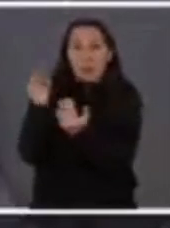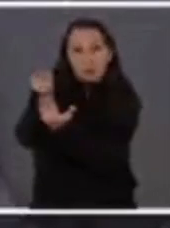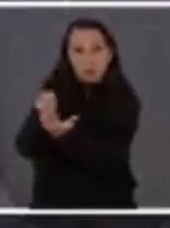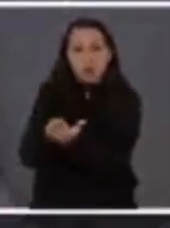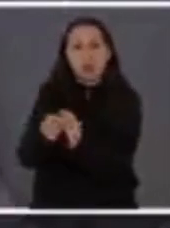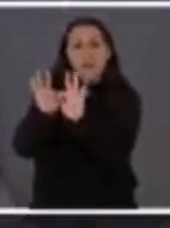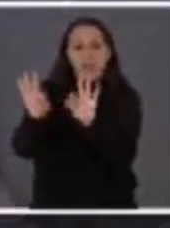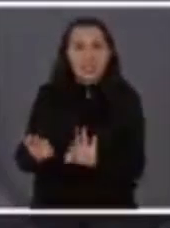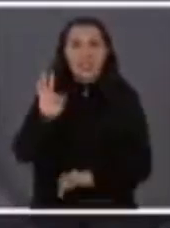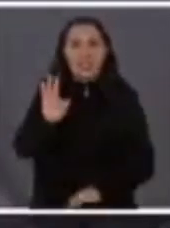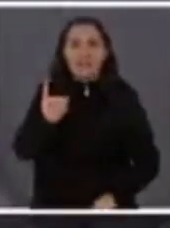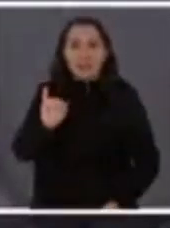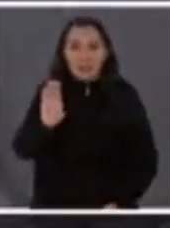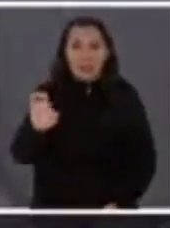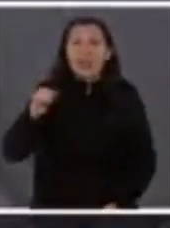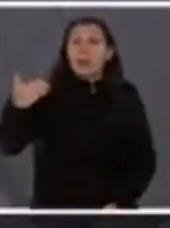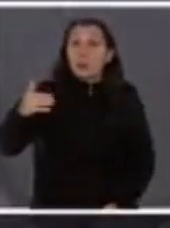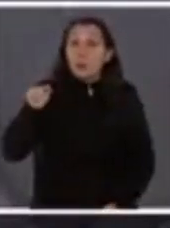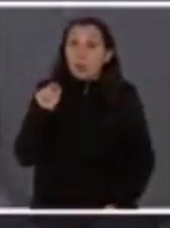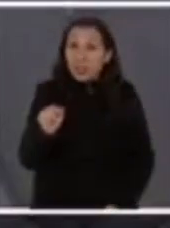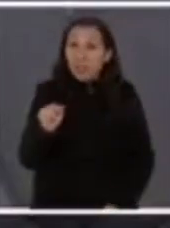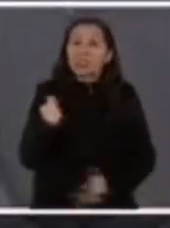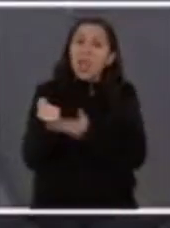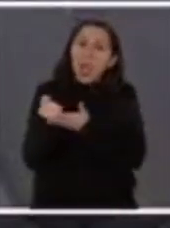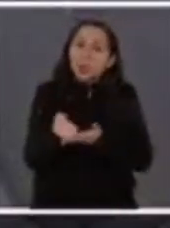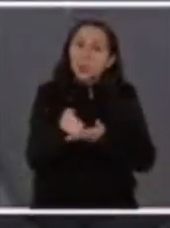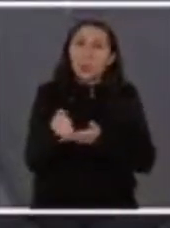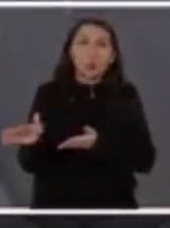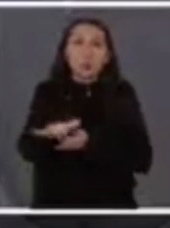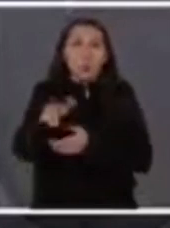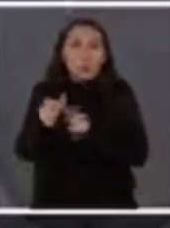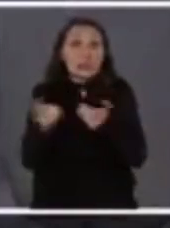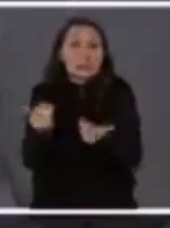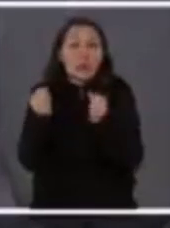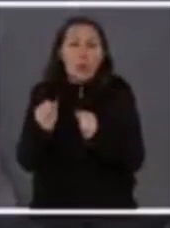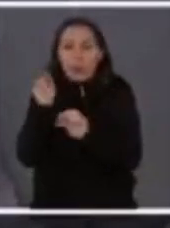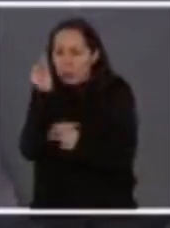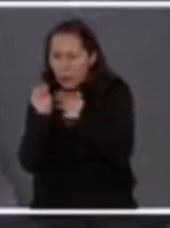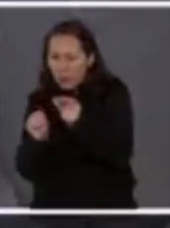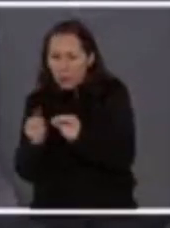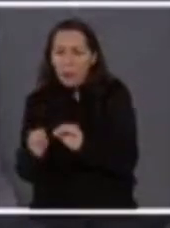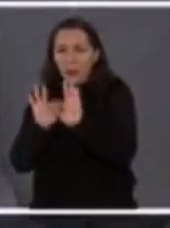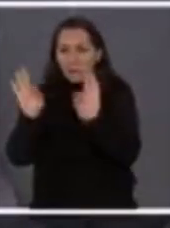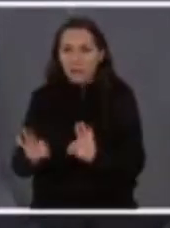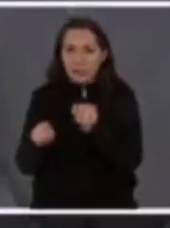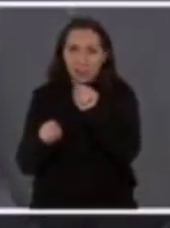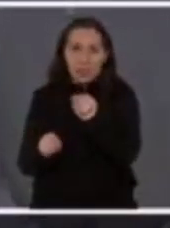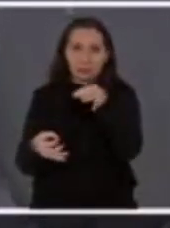FIBE. Es importante que en esto se preste colaboración para que todos quienes lo necesitan puedan llenar la ficha.